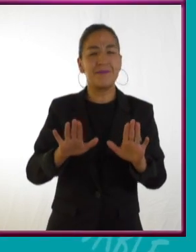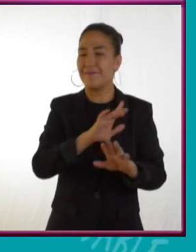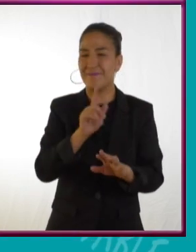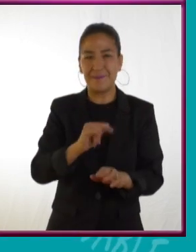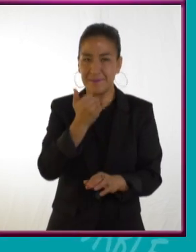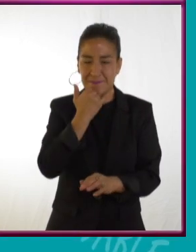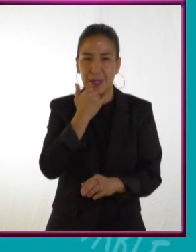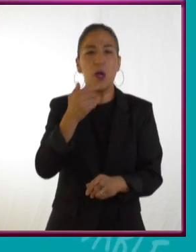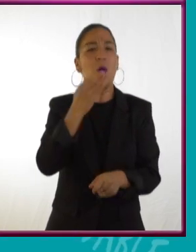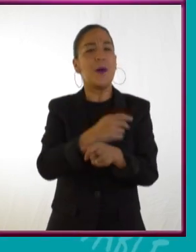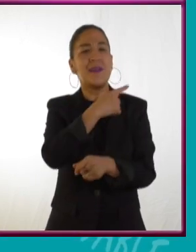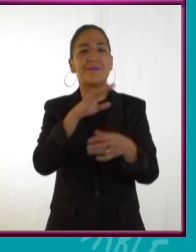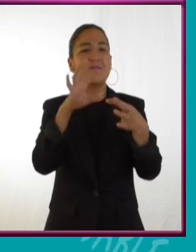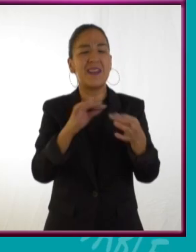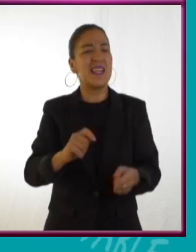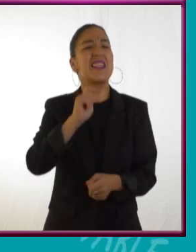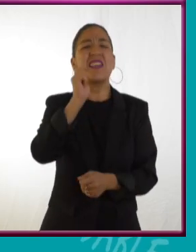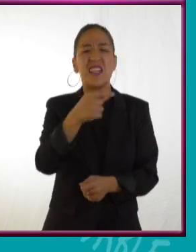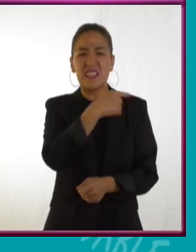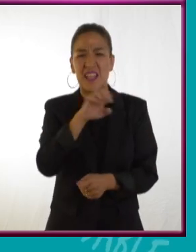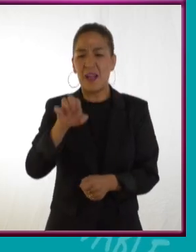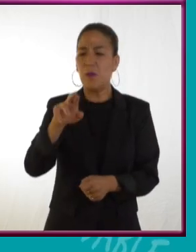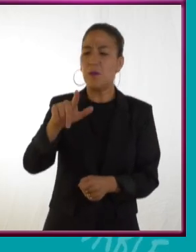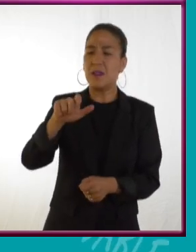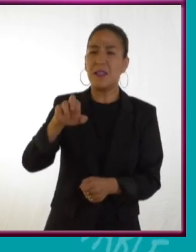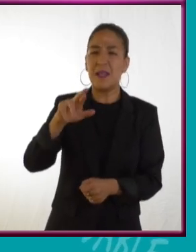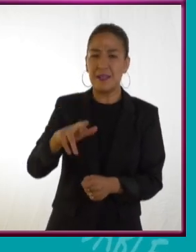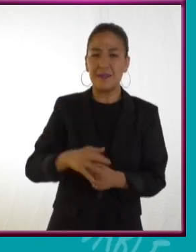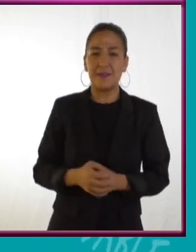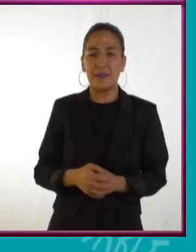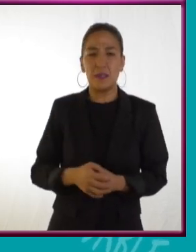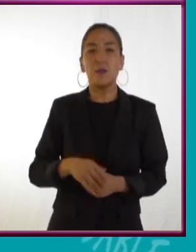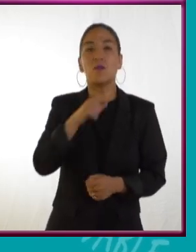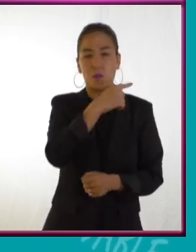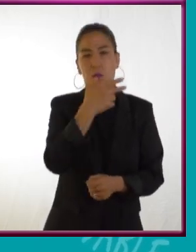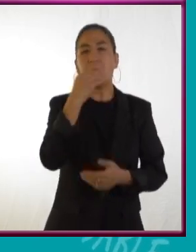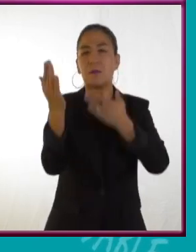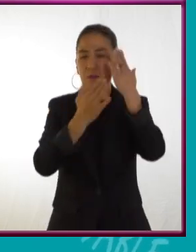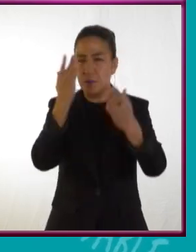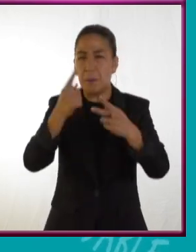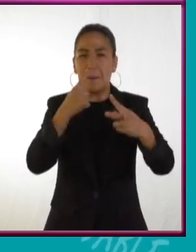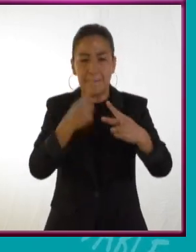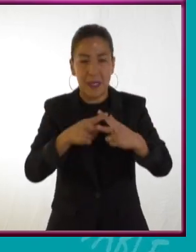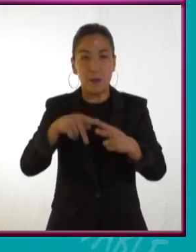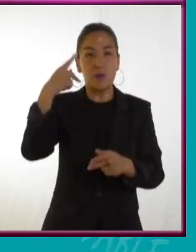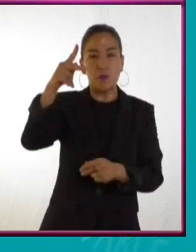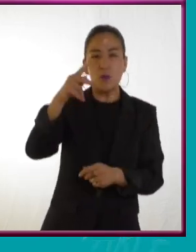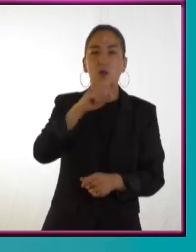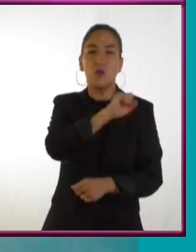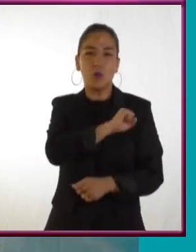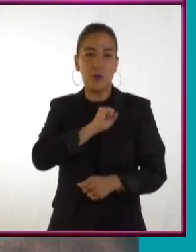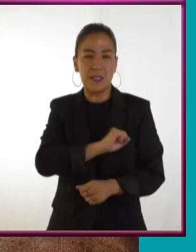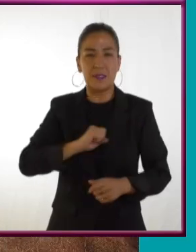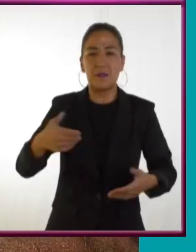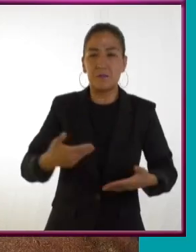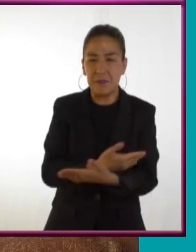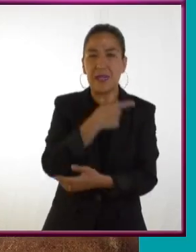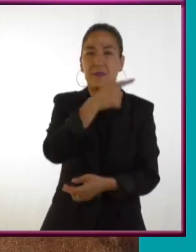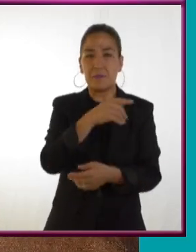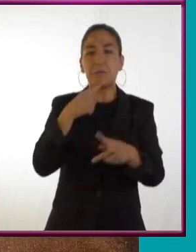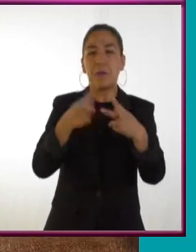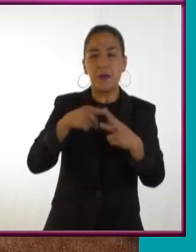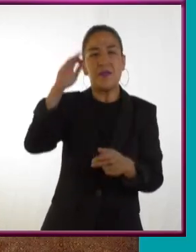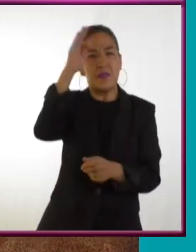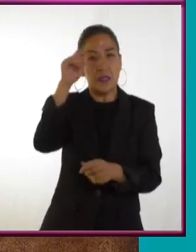Bueno, les voy a contar quién fue ese Euler. Leonhard Paul Euler fue un matemático y filósofo suizo que desde